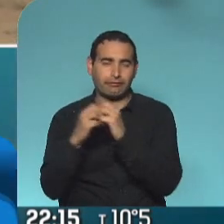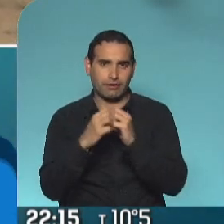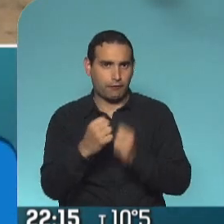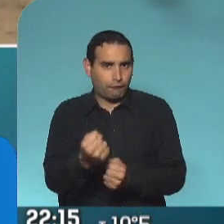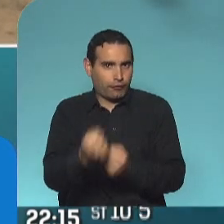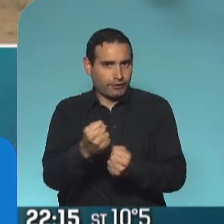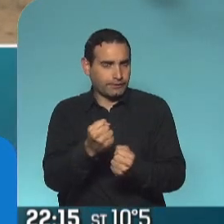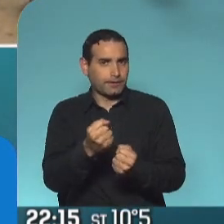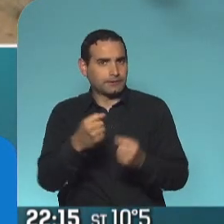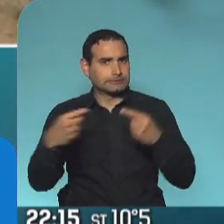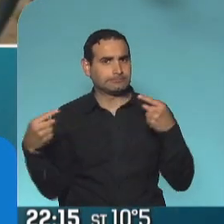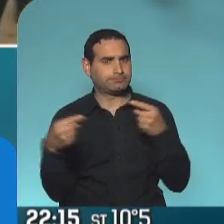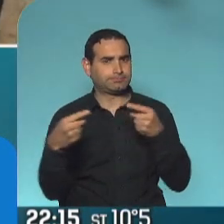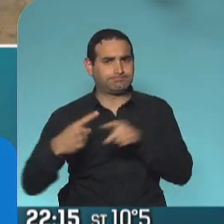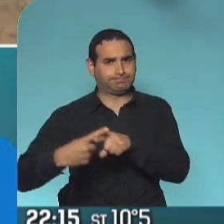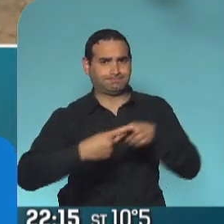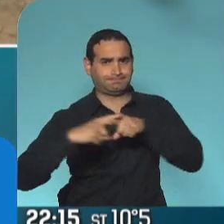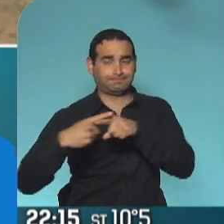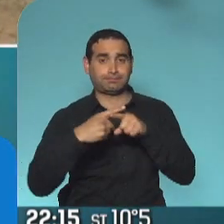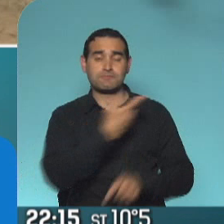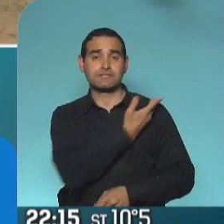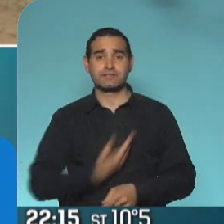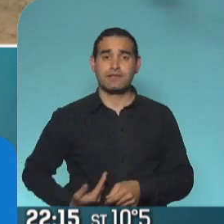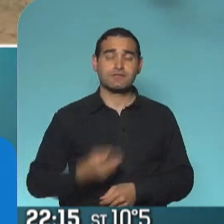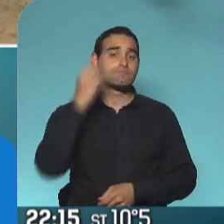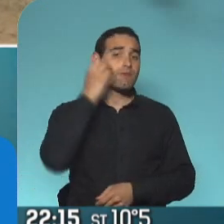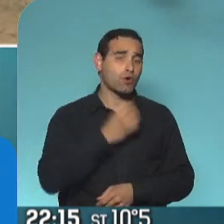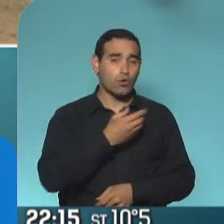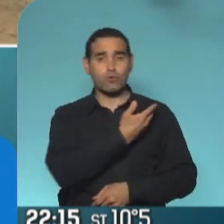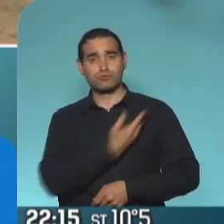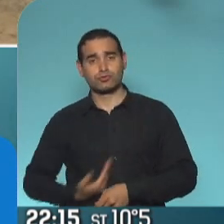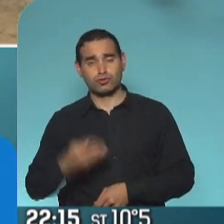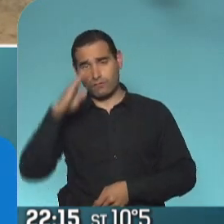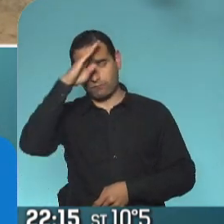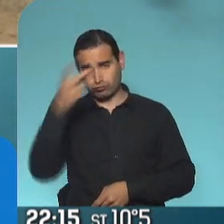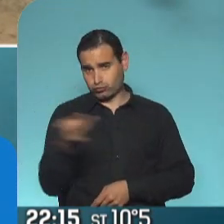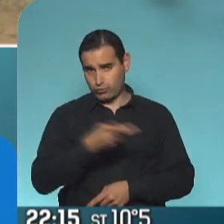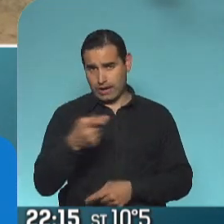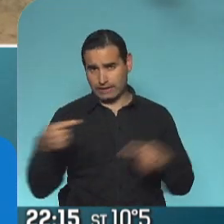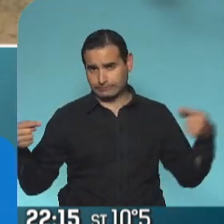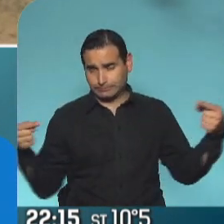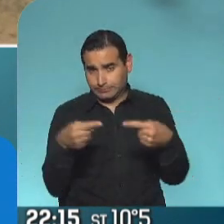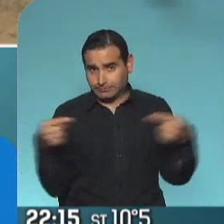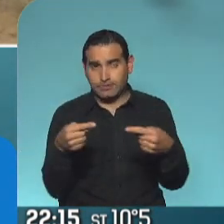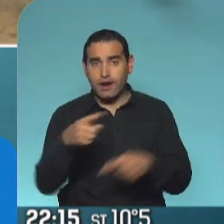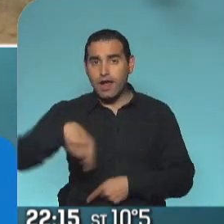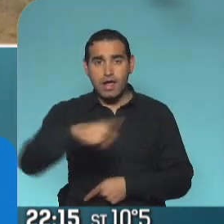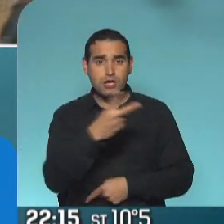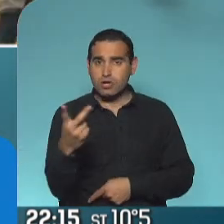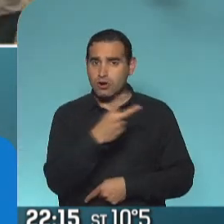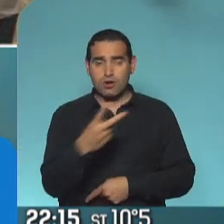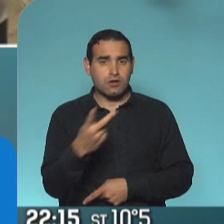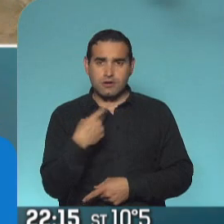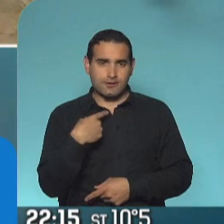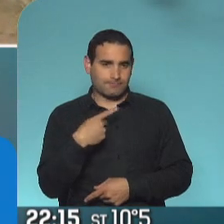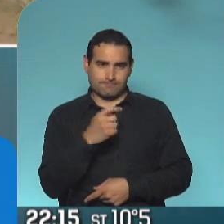durísima pelea que han mantenido los presidentes Emmanuel Macron y Jair Bolsonaro, quienes nunca se cayeron